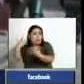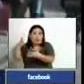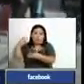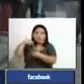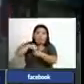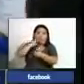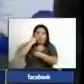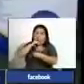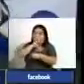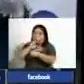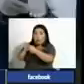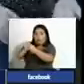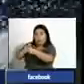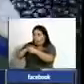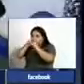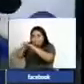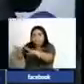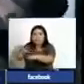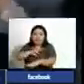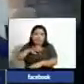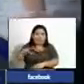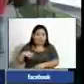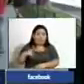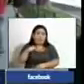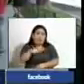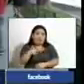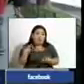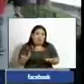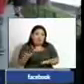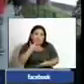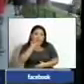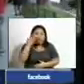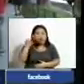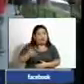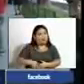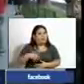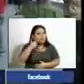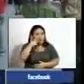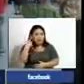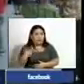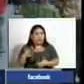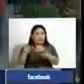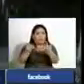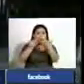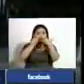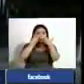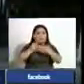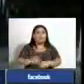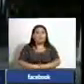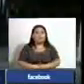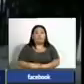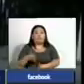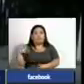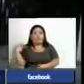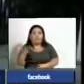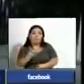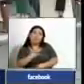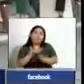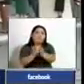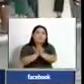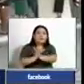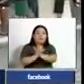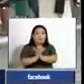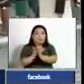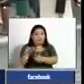virus y vamos a tener que infectar a toda nuestra familia. Entonces el riesgo, la verdad, es sumamente alto para nosotros. Entonces nosotros prácticamente lo que queremos es